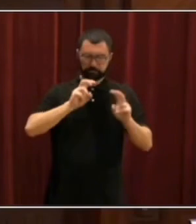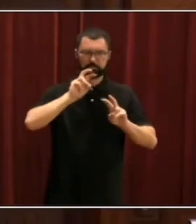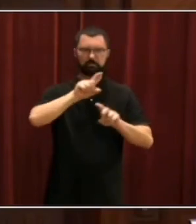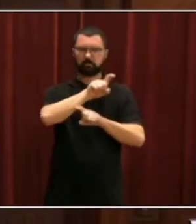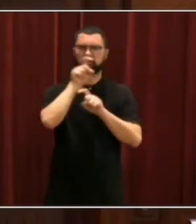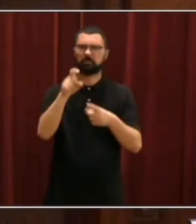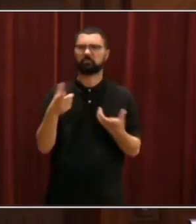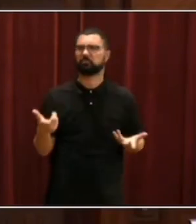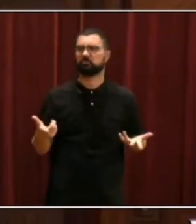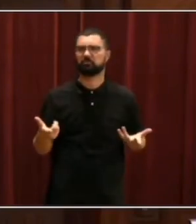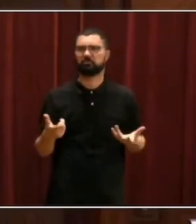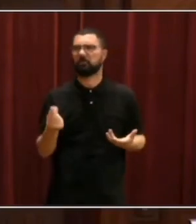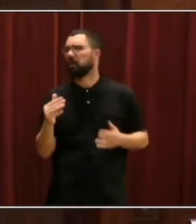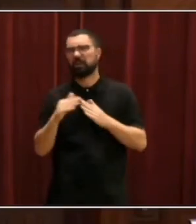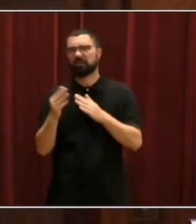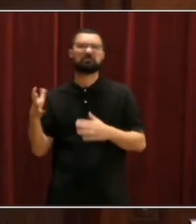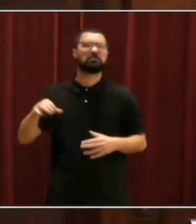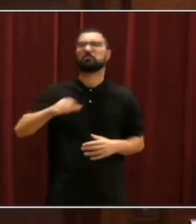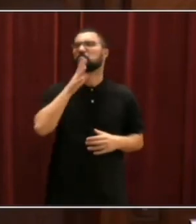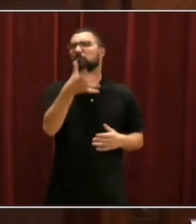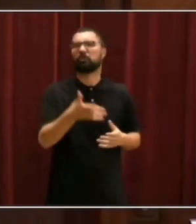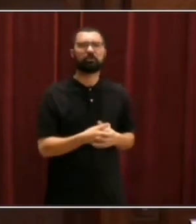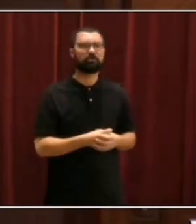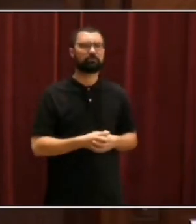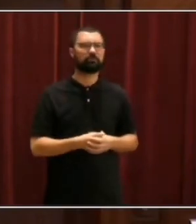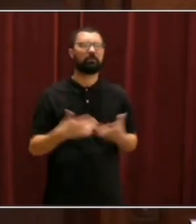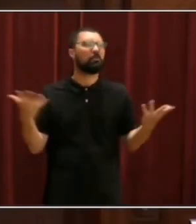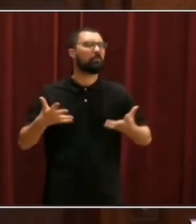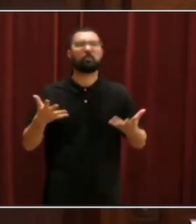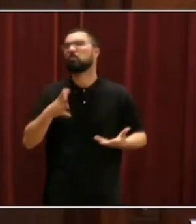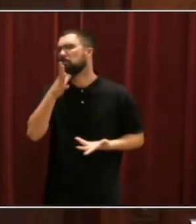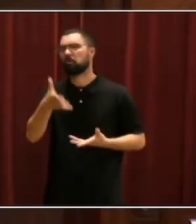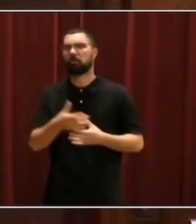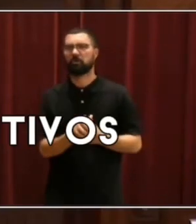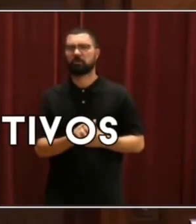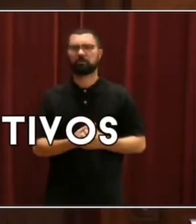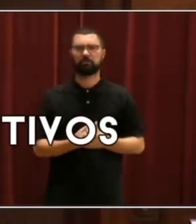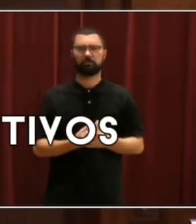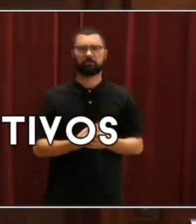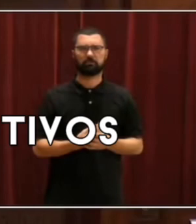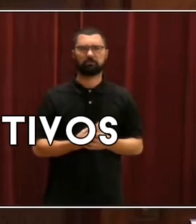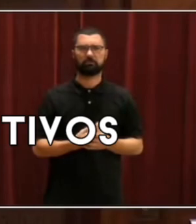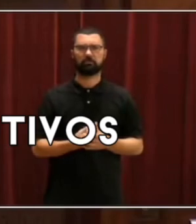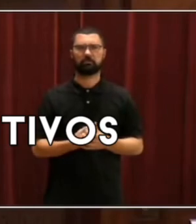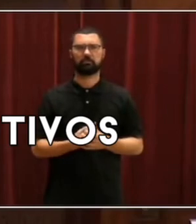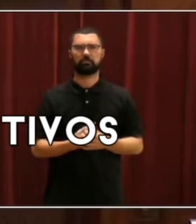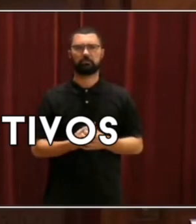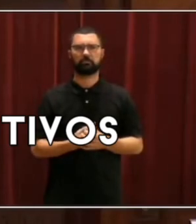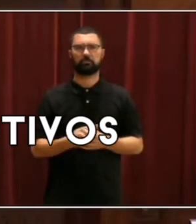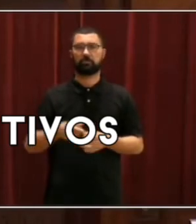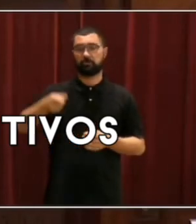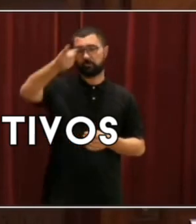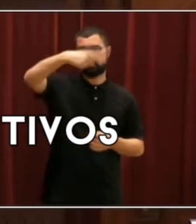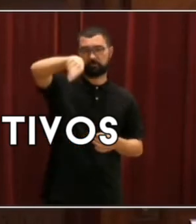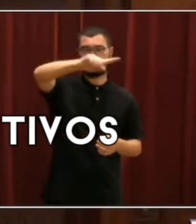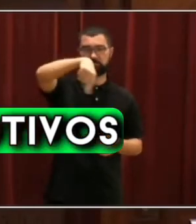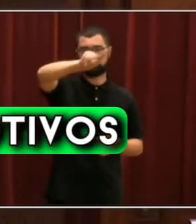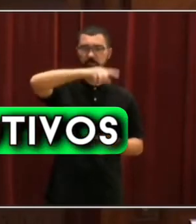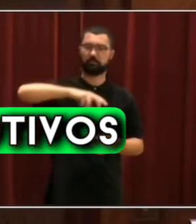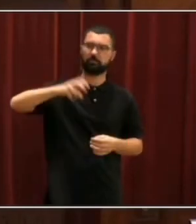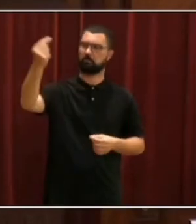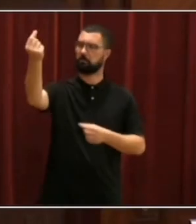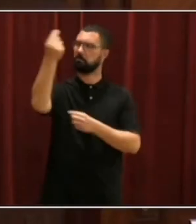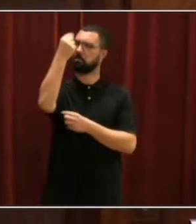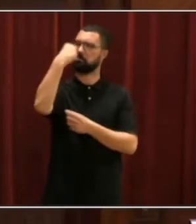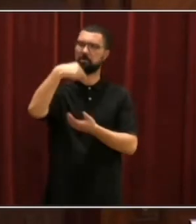adquirir esas viviendas porque la urgencia ustedes vienen a instar y requerir